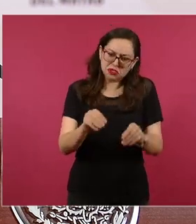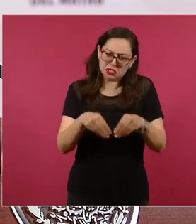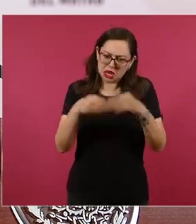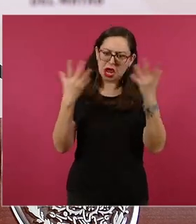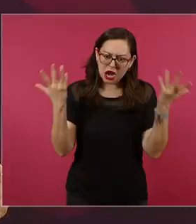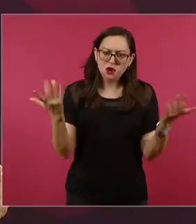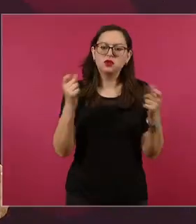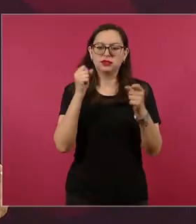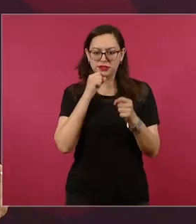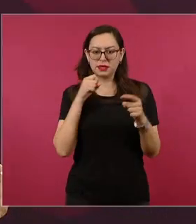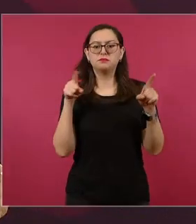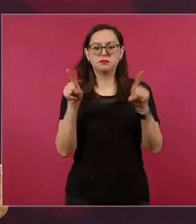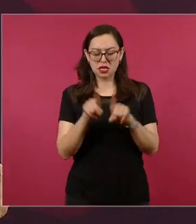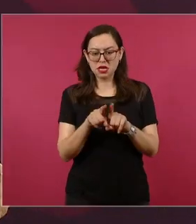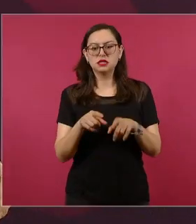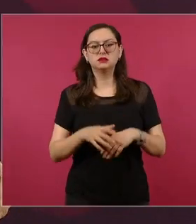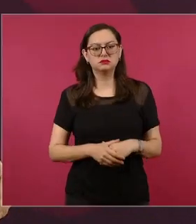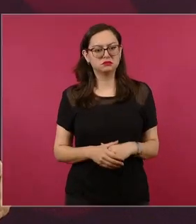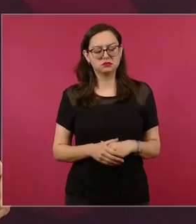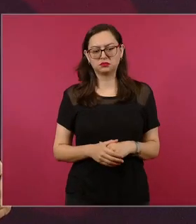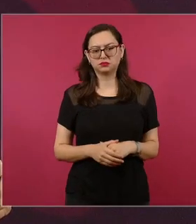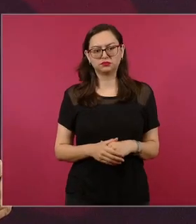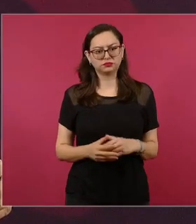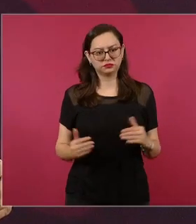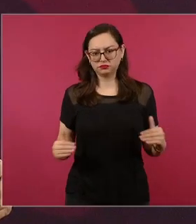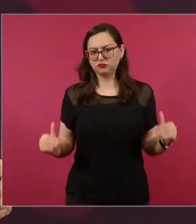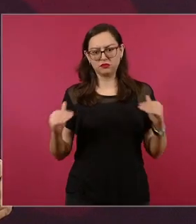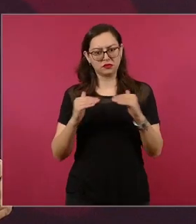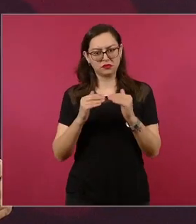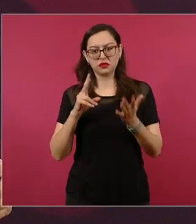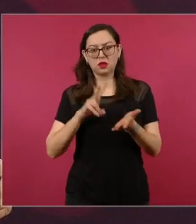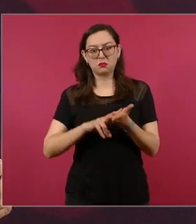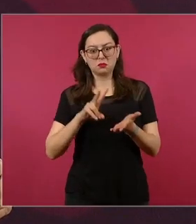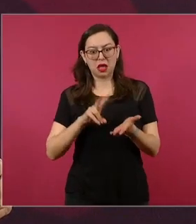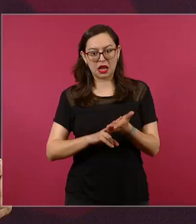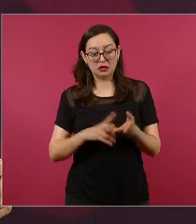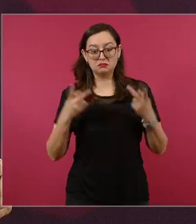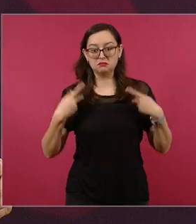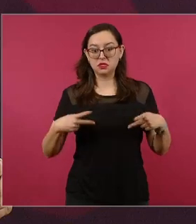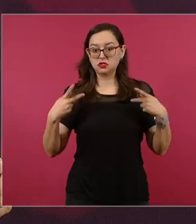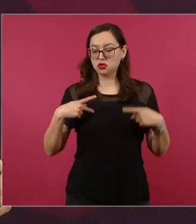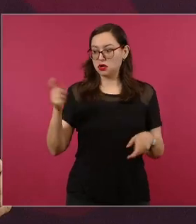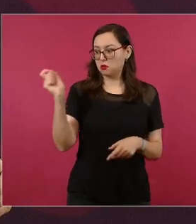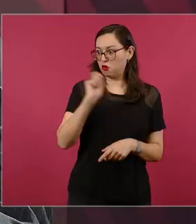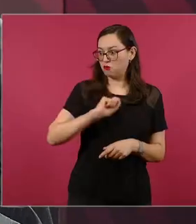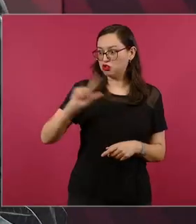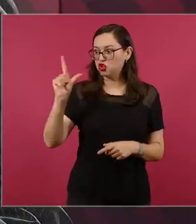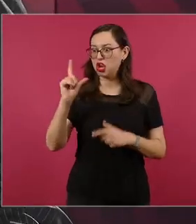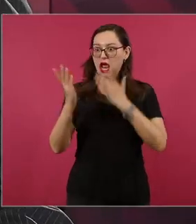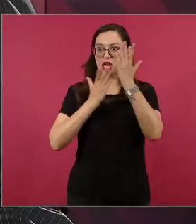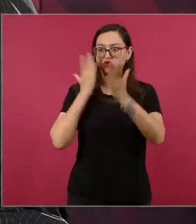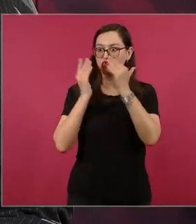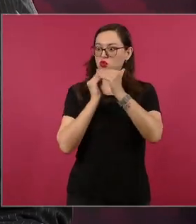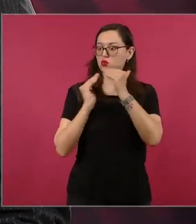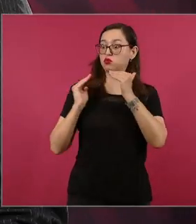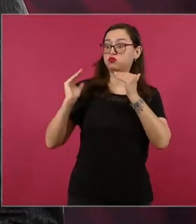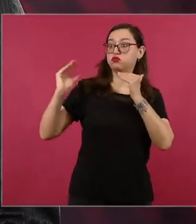trata de profesionales científicos con dimensión social,